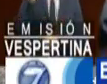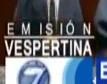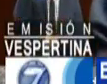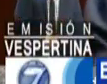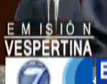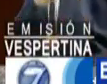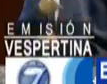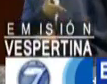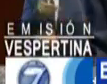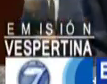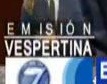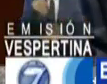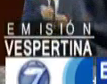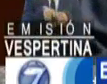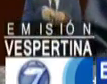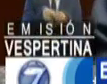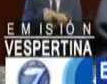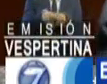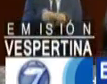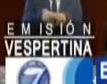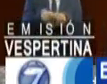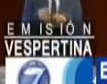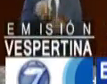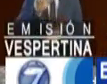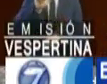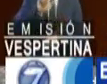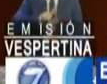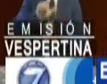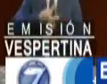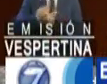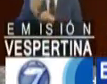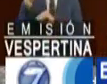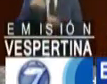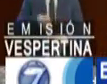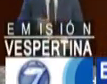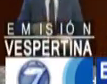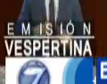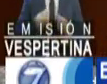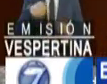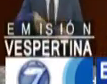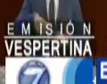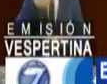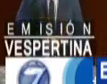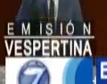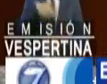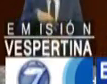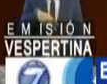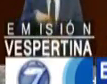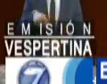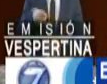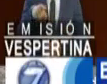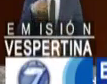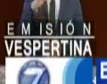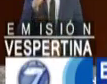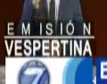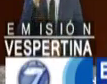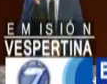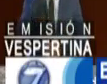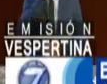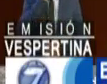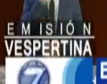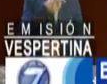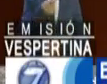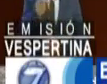mexicanos, guatemaltecos que viven en México, honorables senadores, agradezco